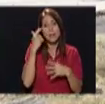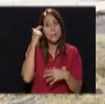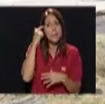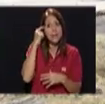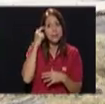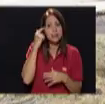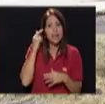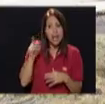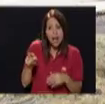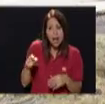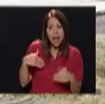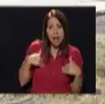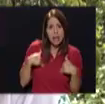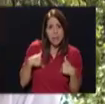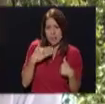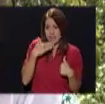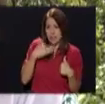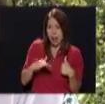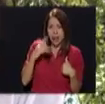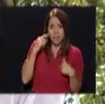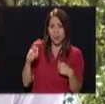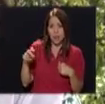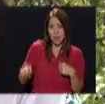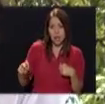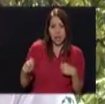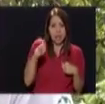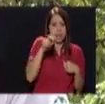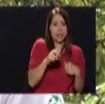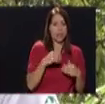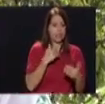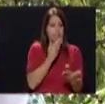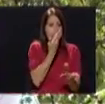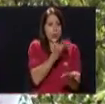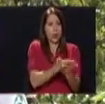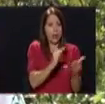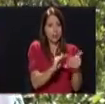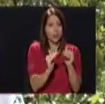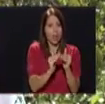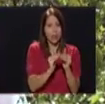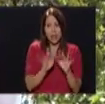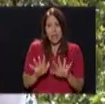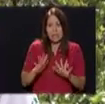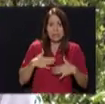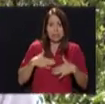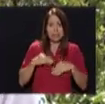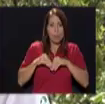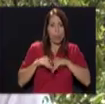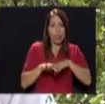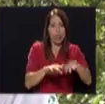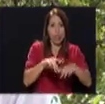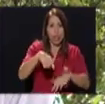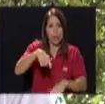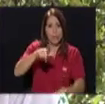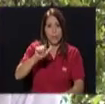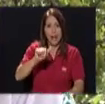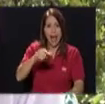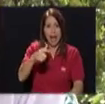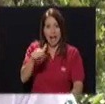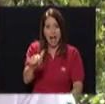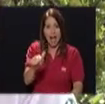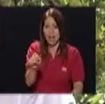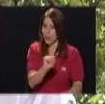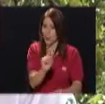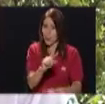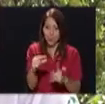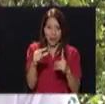la idea o vaya abandonando la idea de que las especies son dañinas porque están presentes en las ciudades, ¿verdad? O